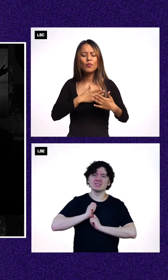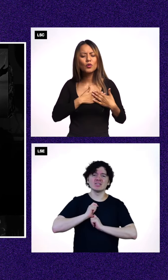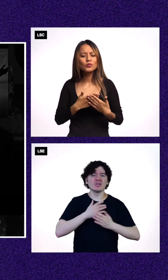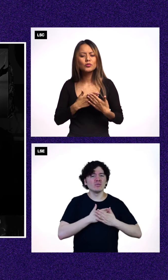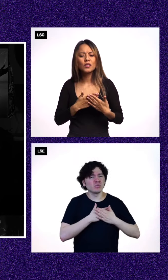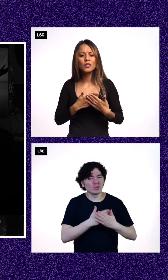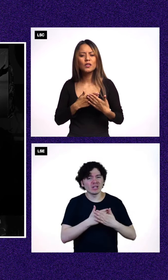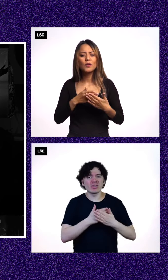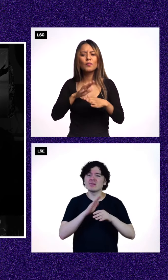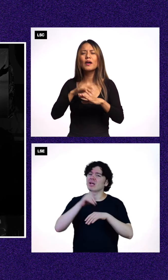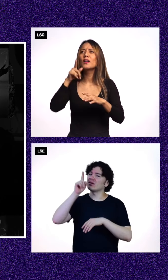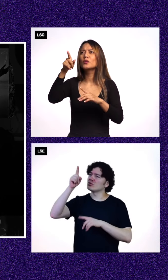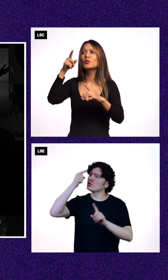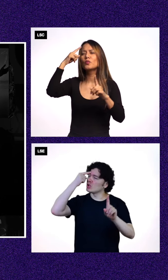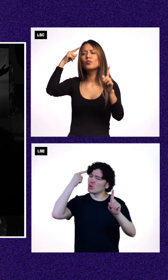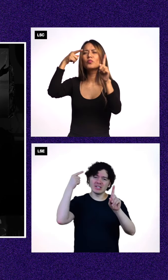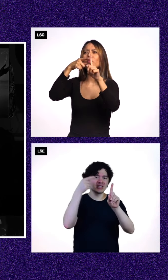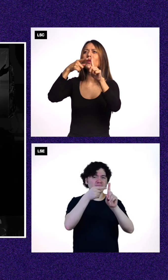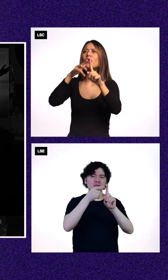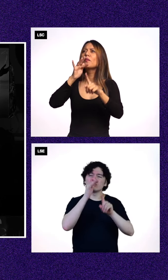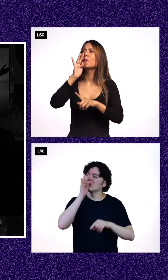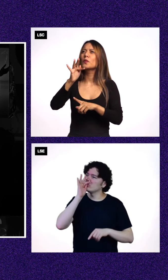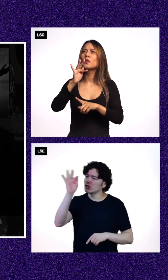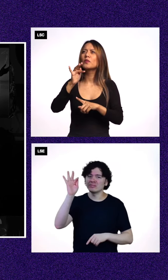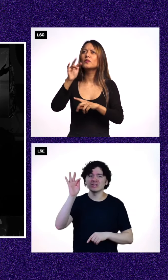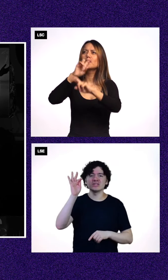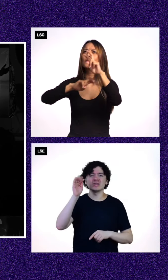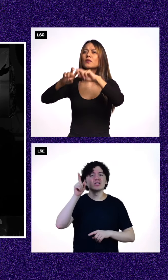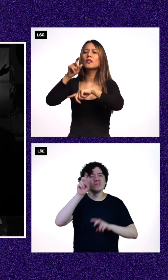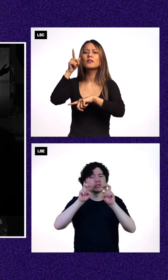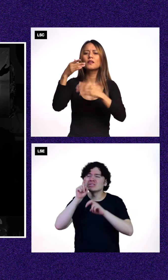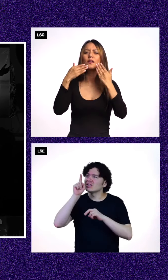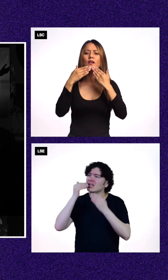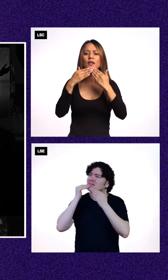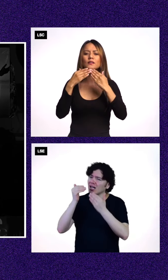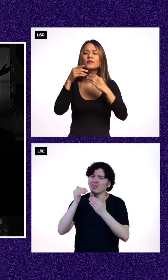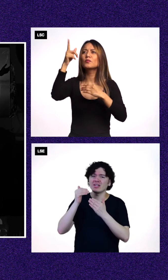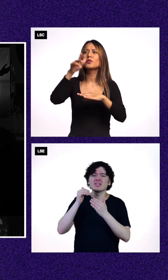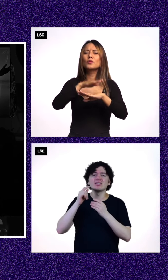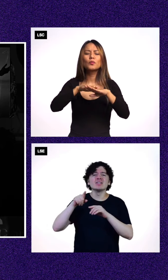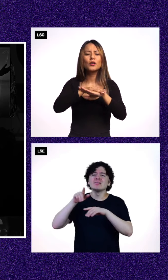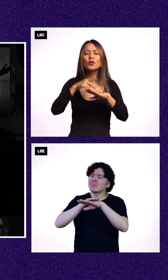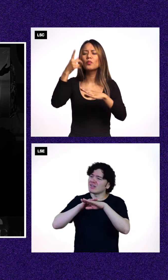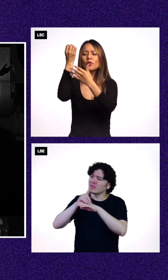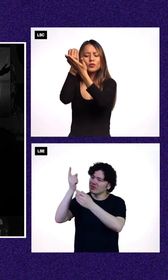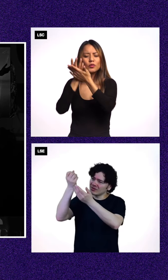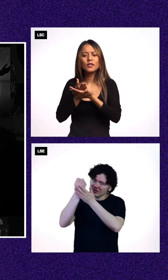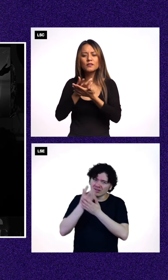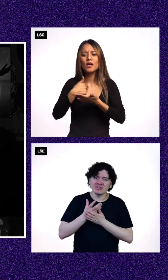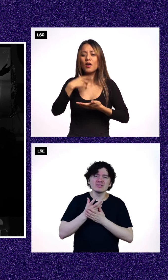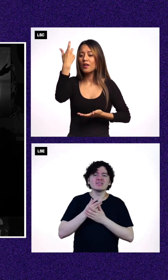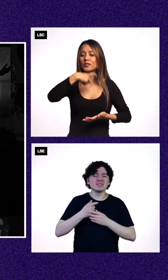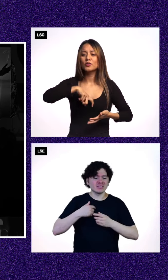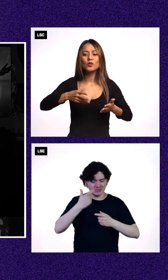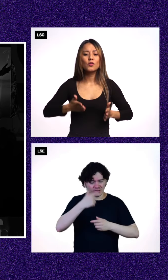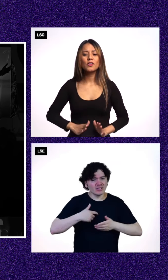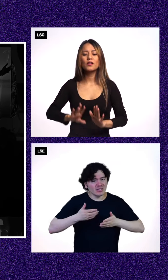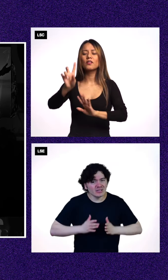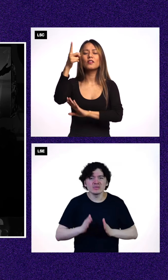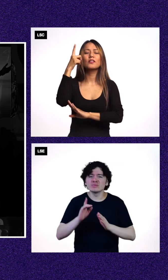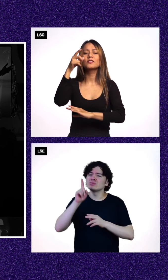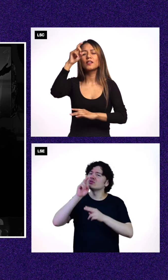Dios. Gracias por tu amor. Gracias por tu gracia. Gracias por tu perdón. Soy un hijo de Dios. En